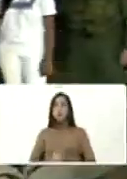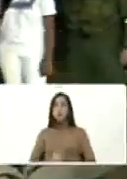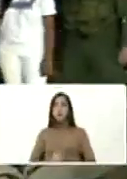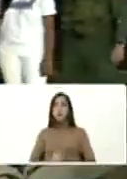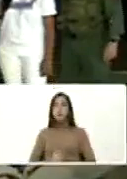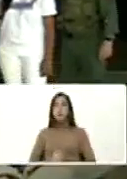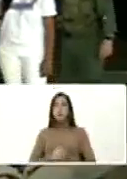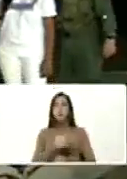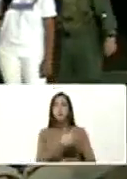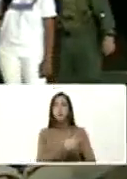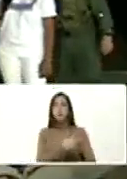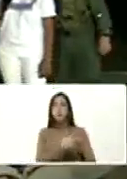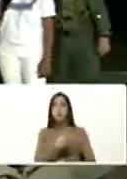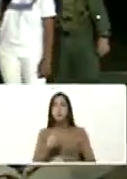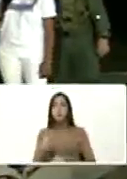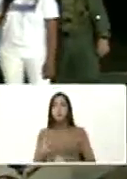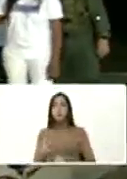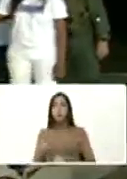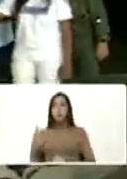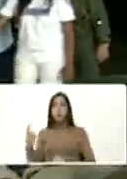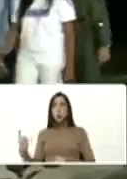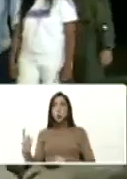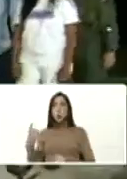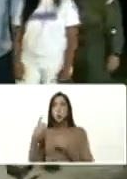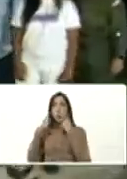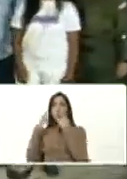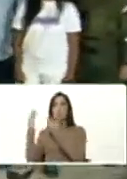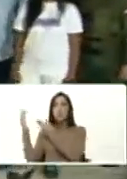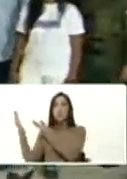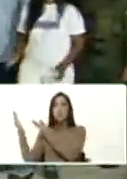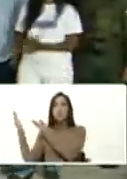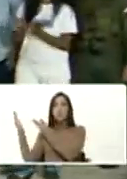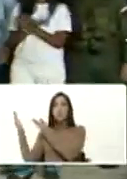de 3, 2, 1.